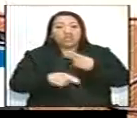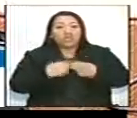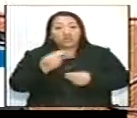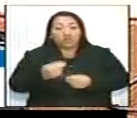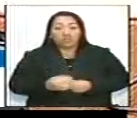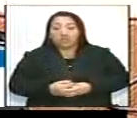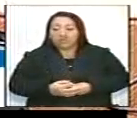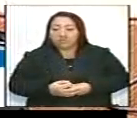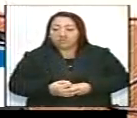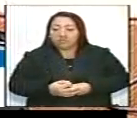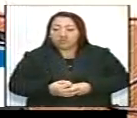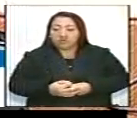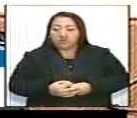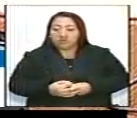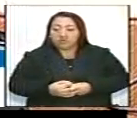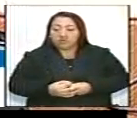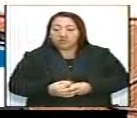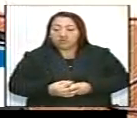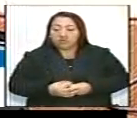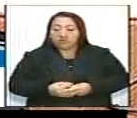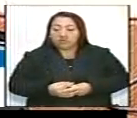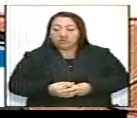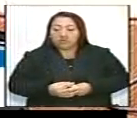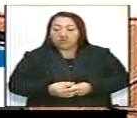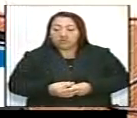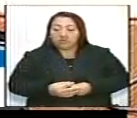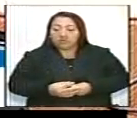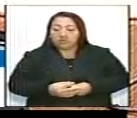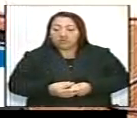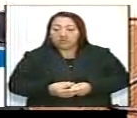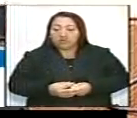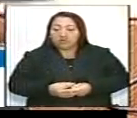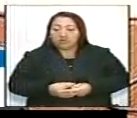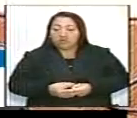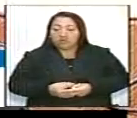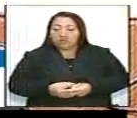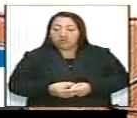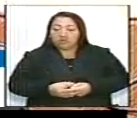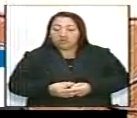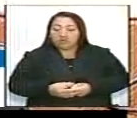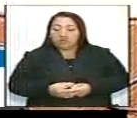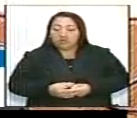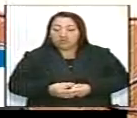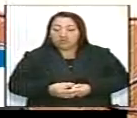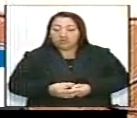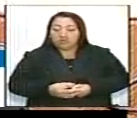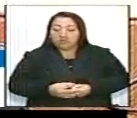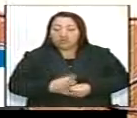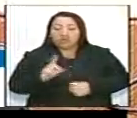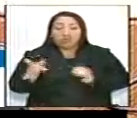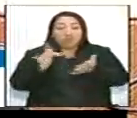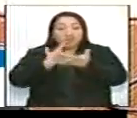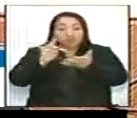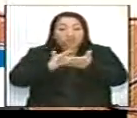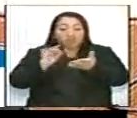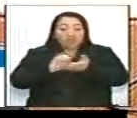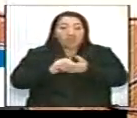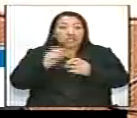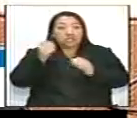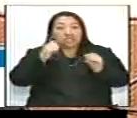fue que también se pensó que se iba a poder utilizar la visita y subirla al aplicativo a través del